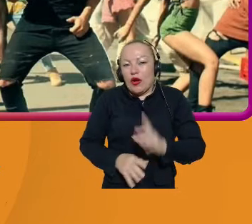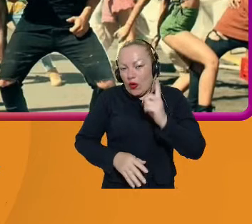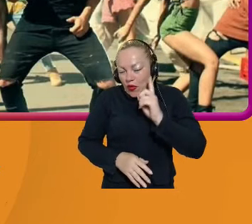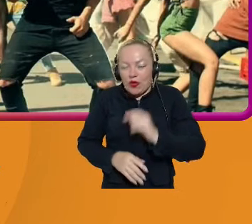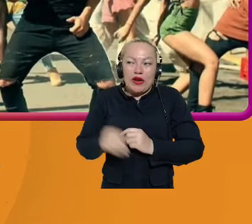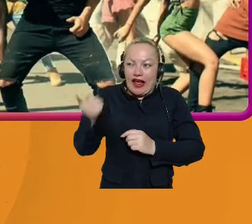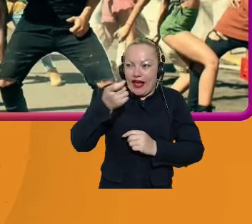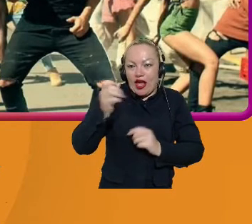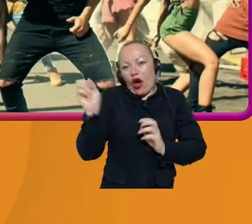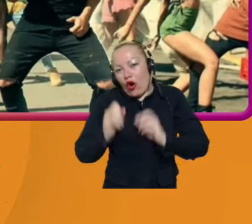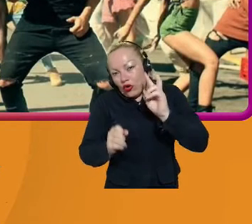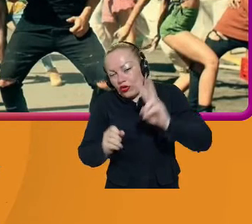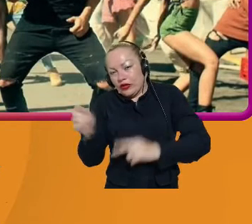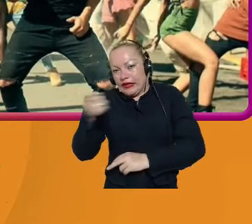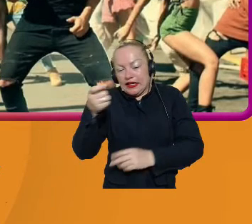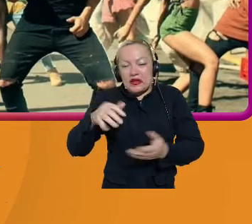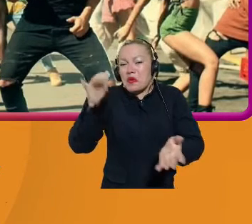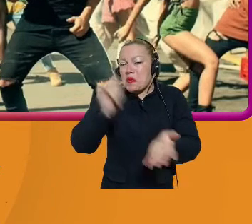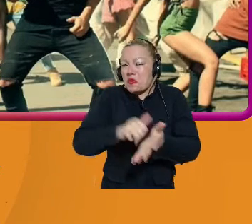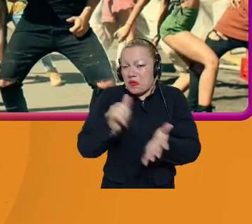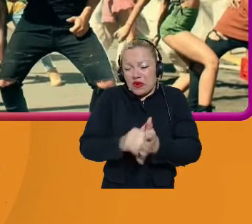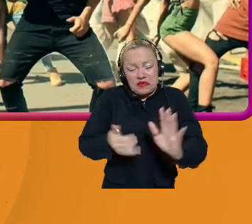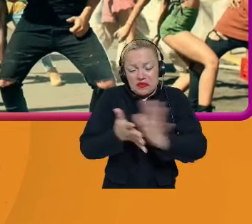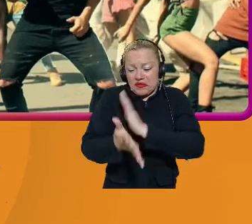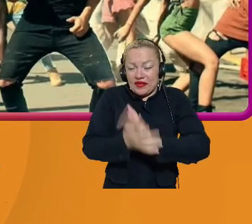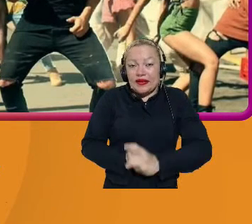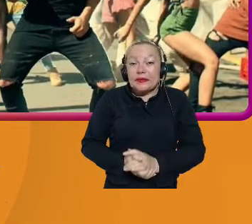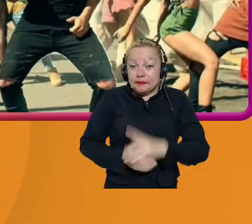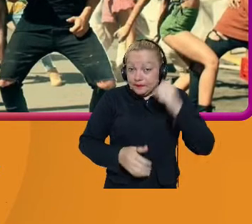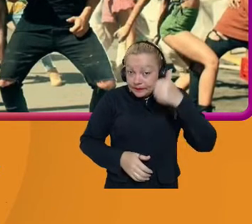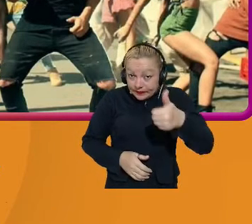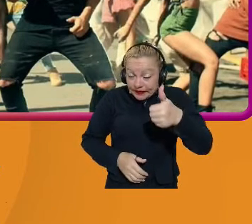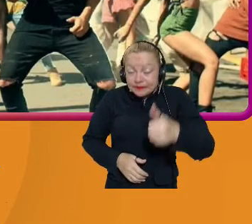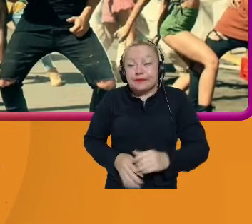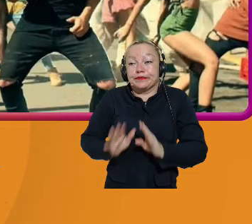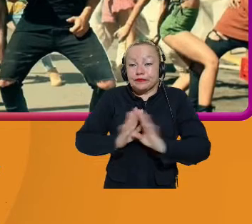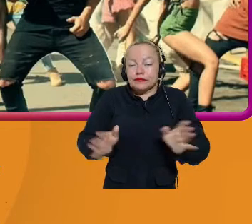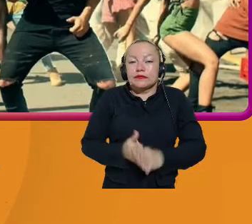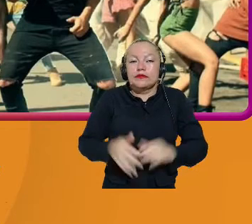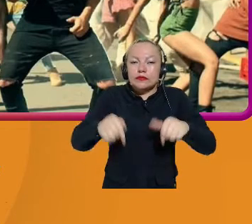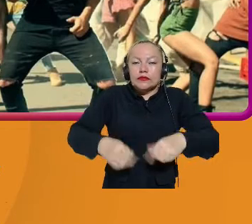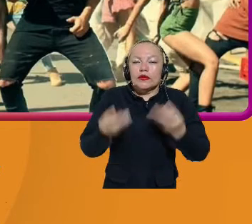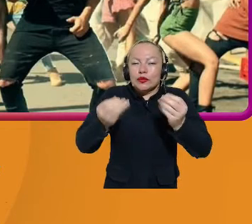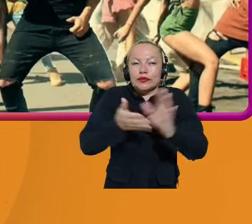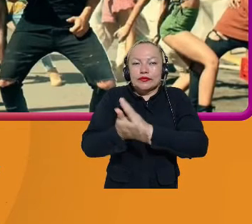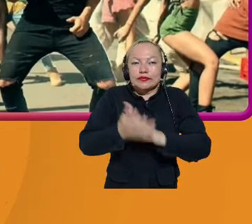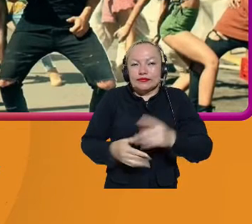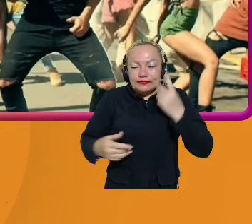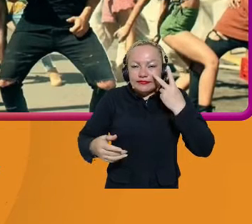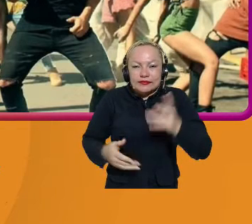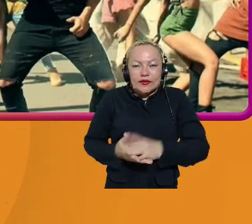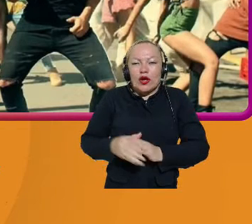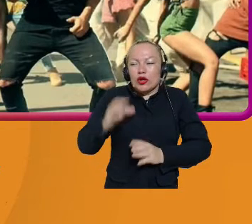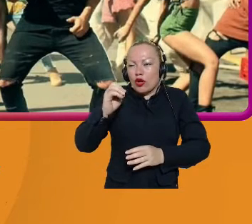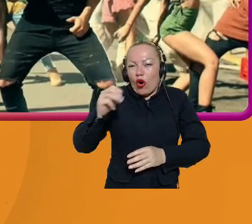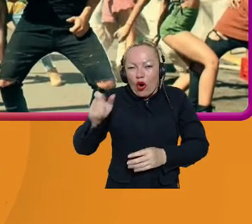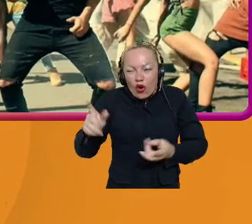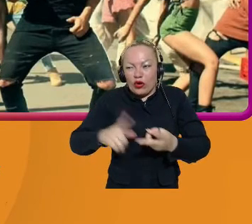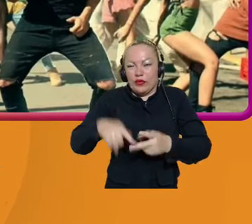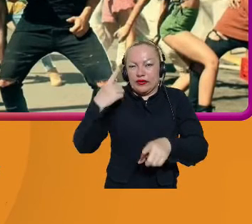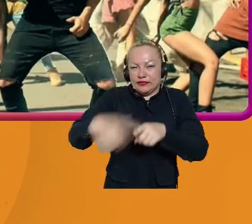G. Pero a la larga es lo mismo, reggaeton. Bien, hoy muchos como Daddy Yankee, Don Omar y muchos